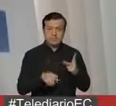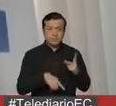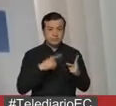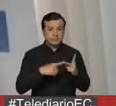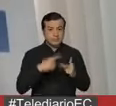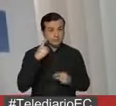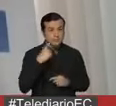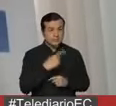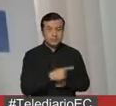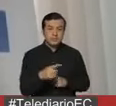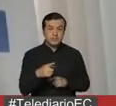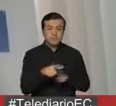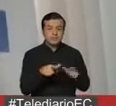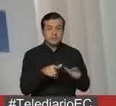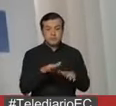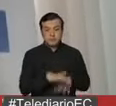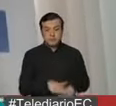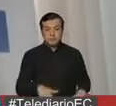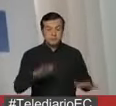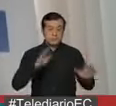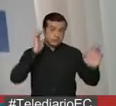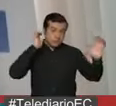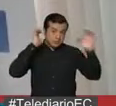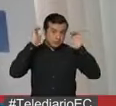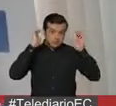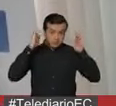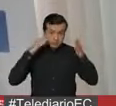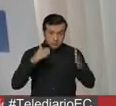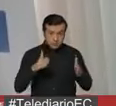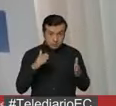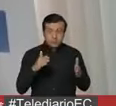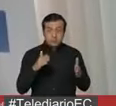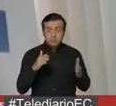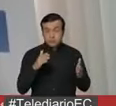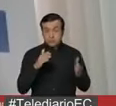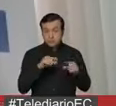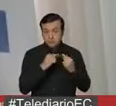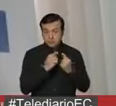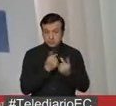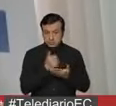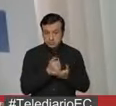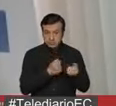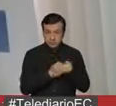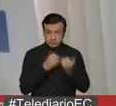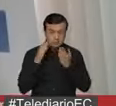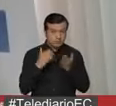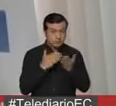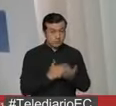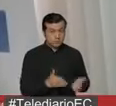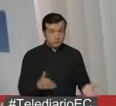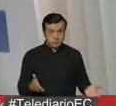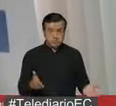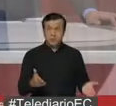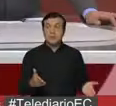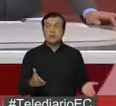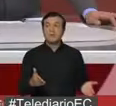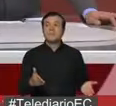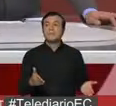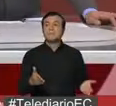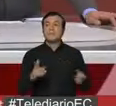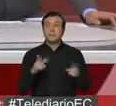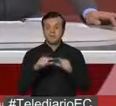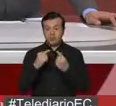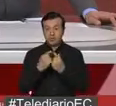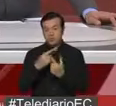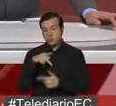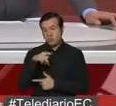lado, establecer una estrategia de intervención integral para los grupos vulnerables. Grupo La Paz, durante este fin de